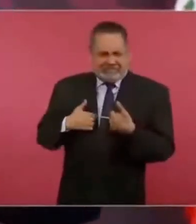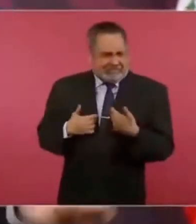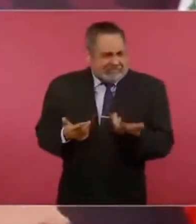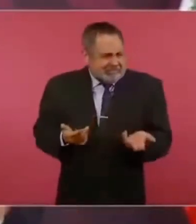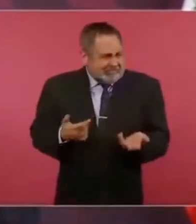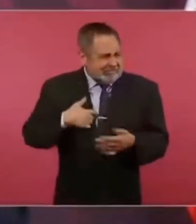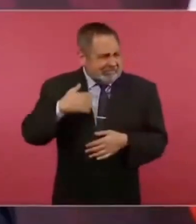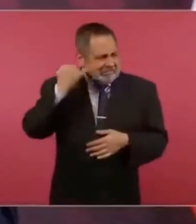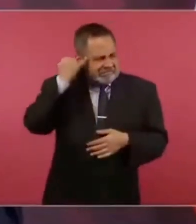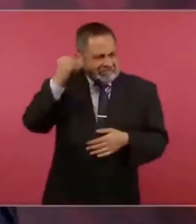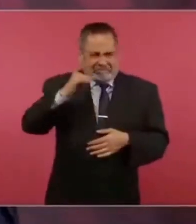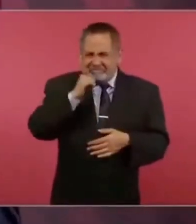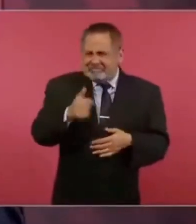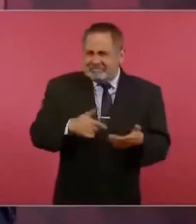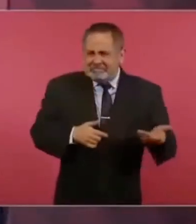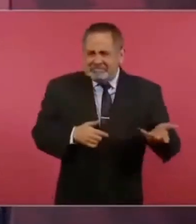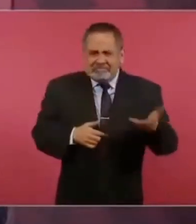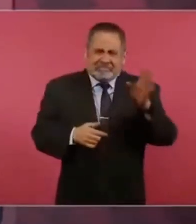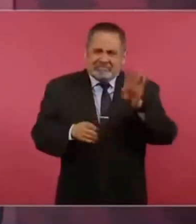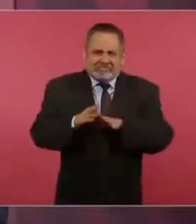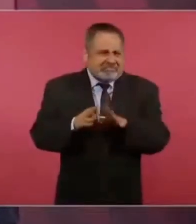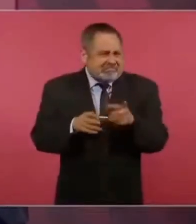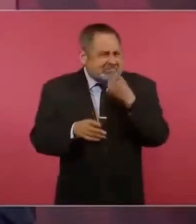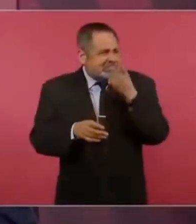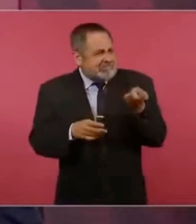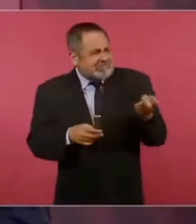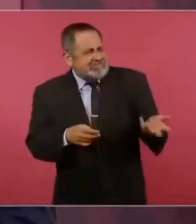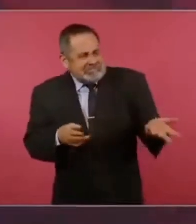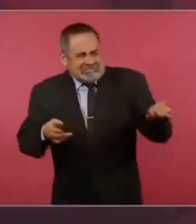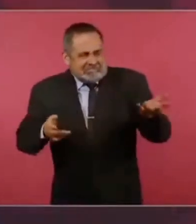saca este señor